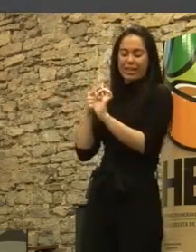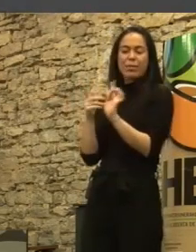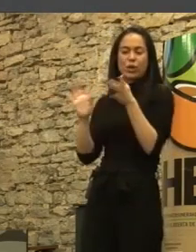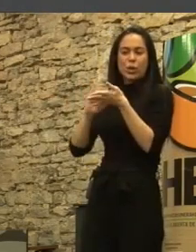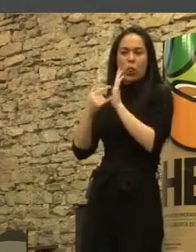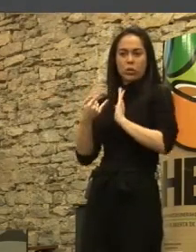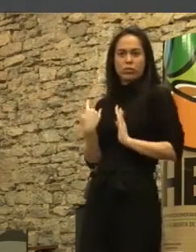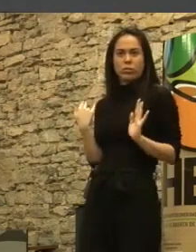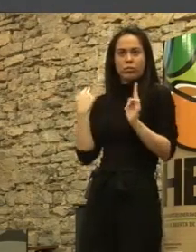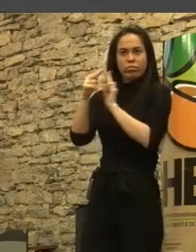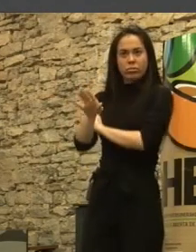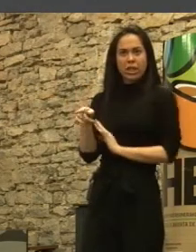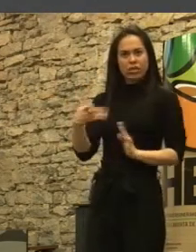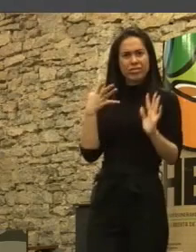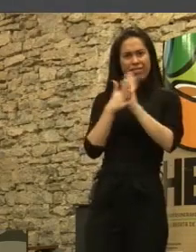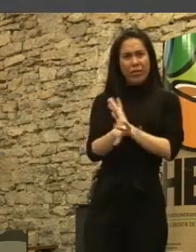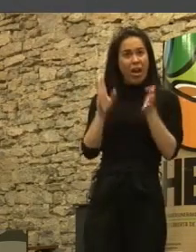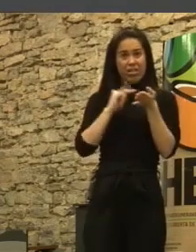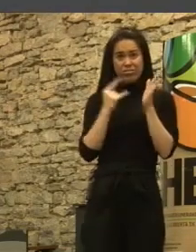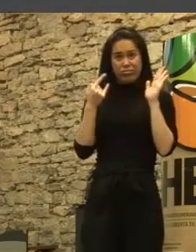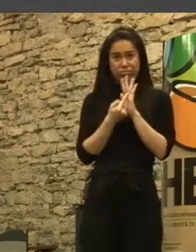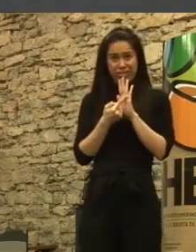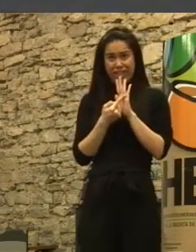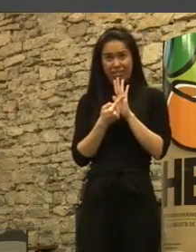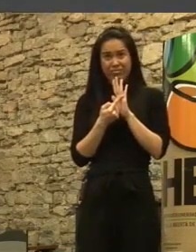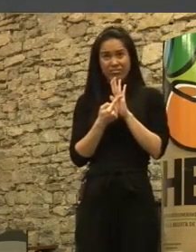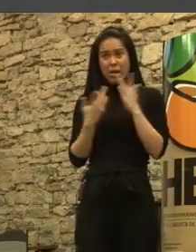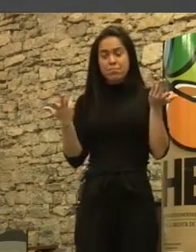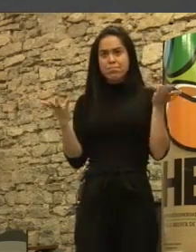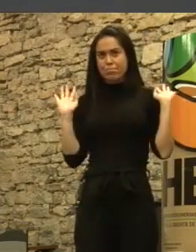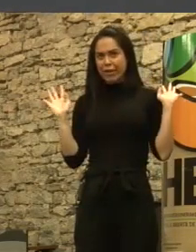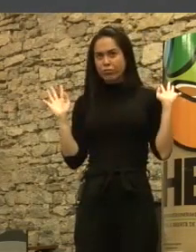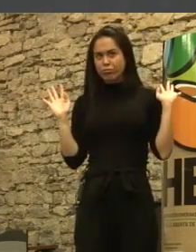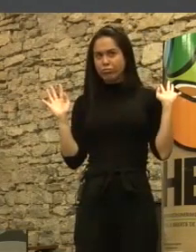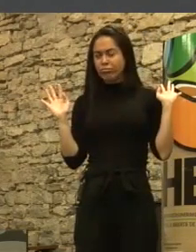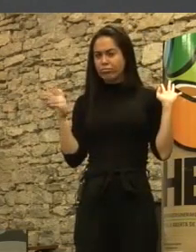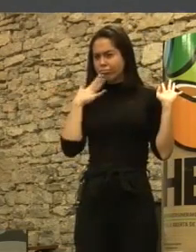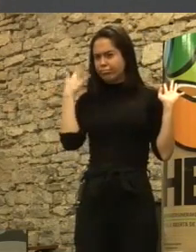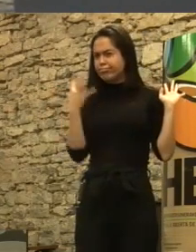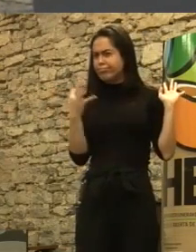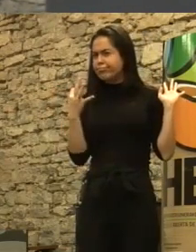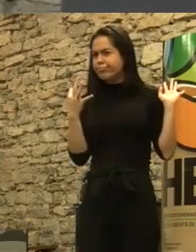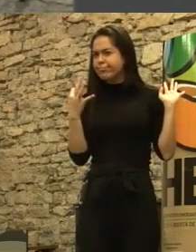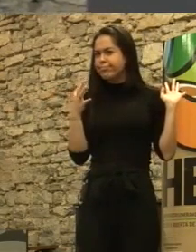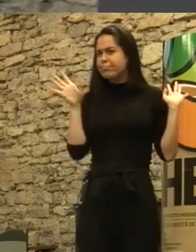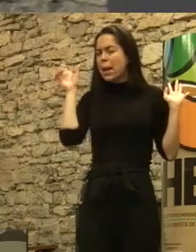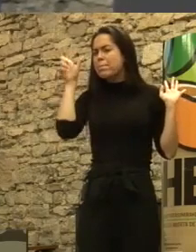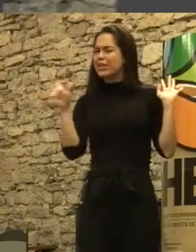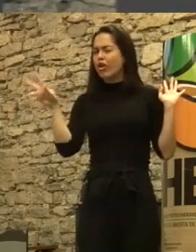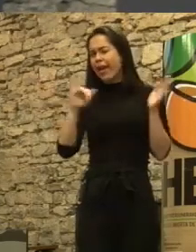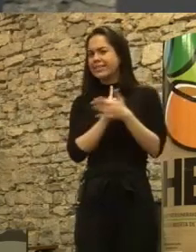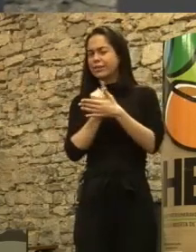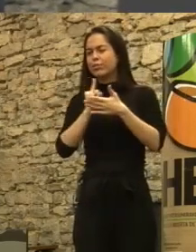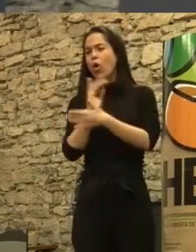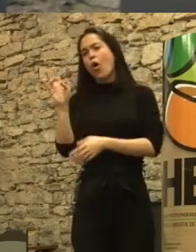ser consideradas unas respuestas típicas a esta grandísima pregunta. Pero También hay otro tipo de persona que nosotros en